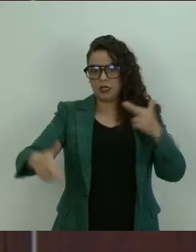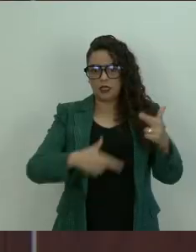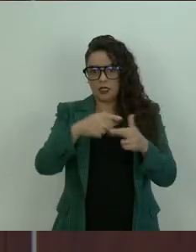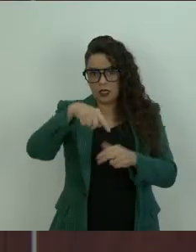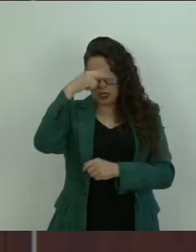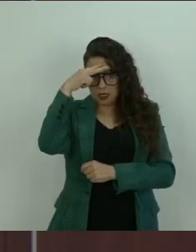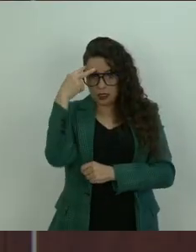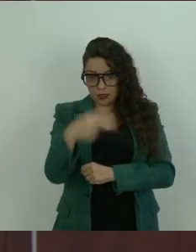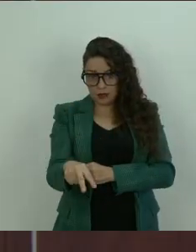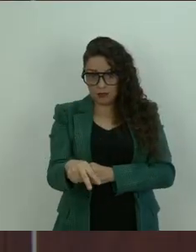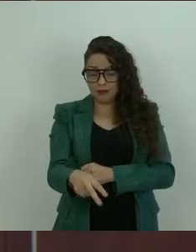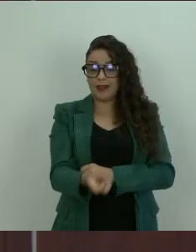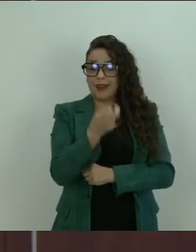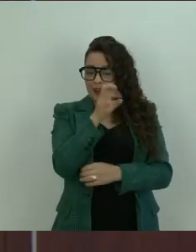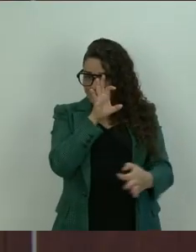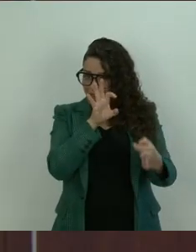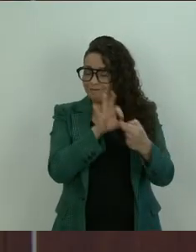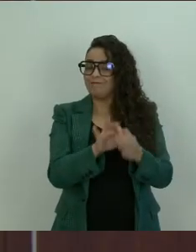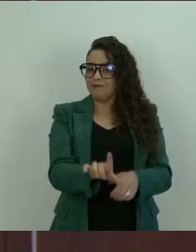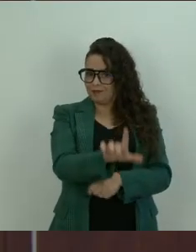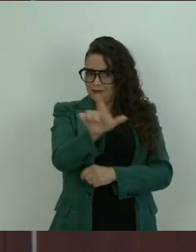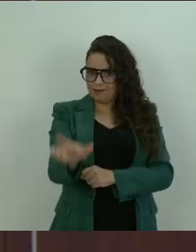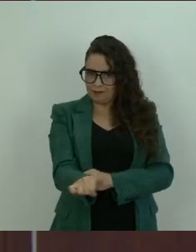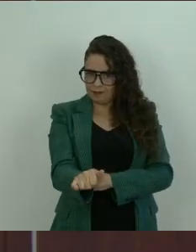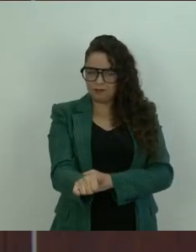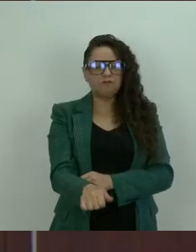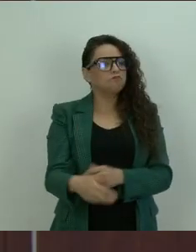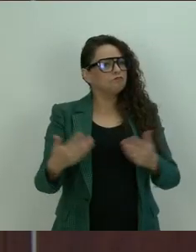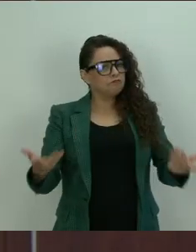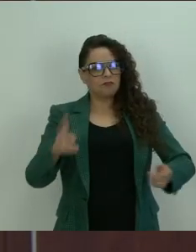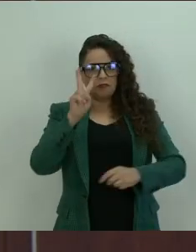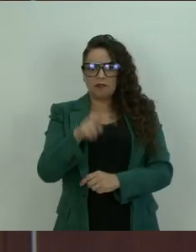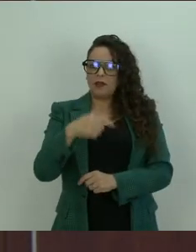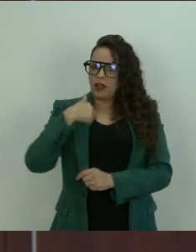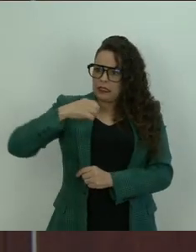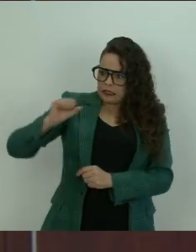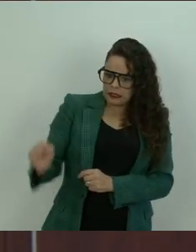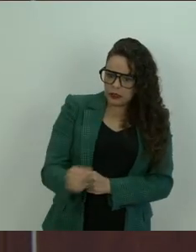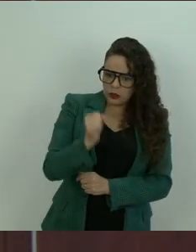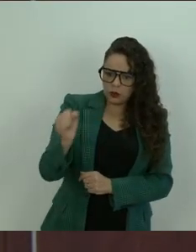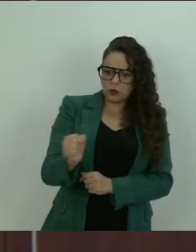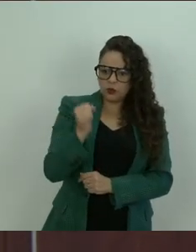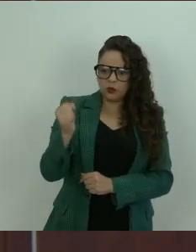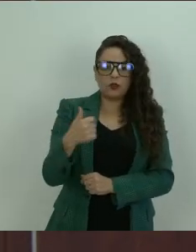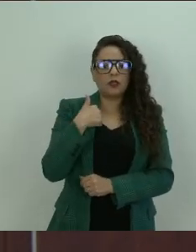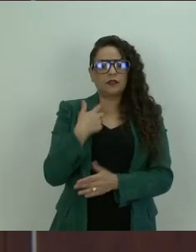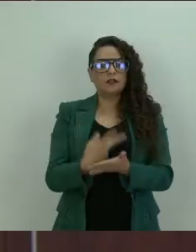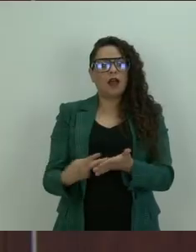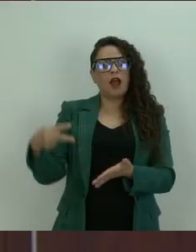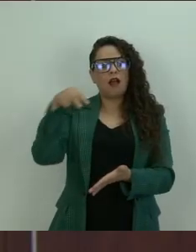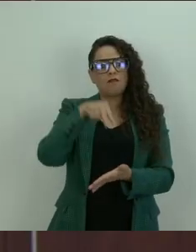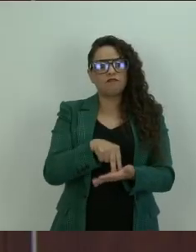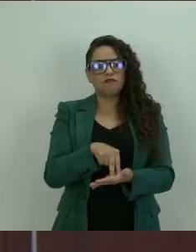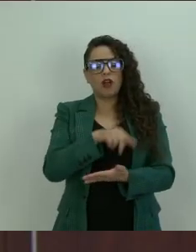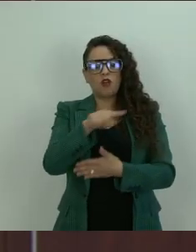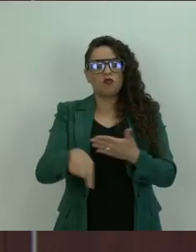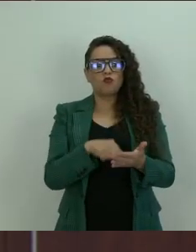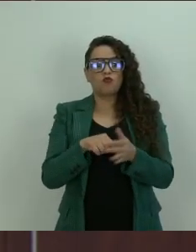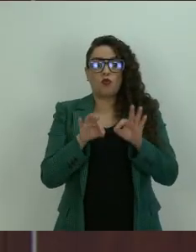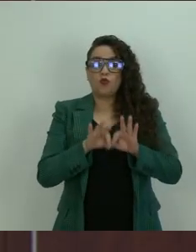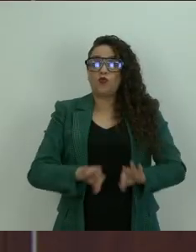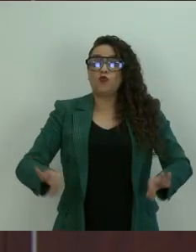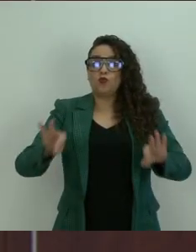Bueno, efectivamente, he tenido como mucha suerte de estar en los lugares clave donde se pueden